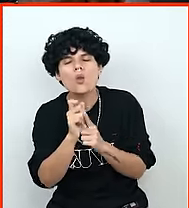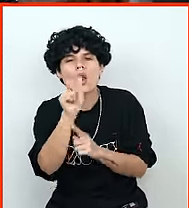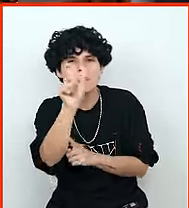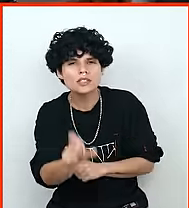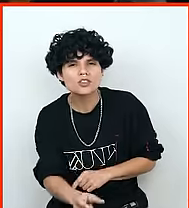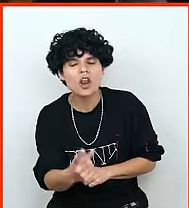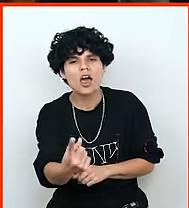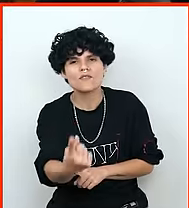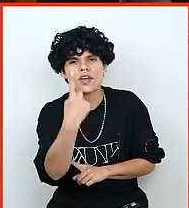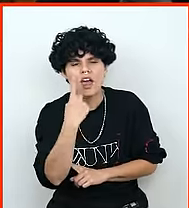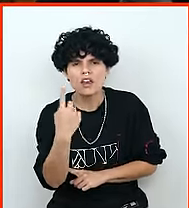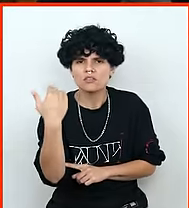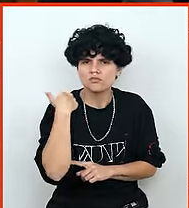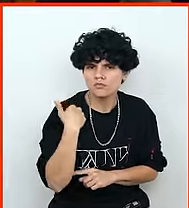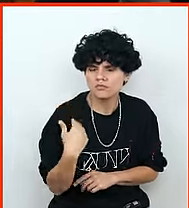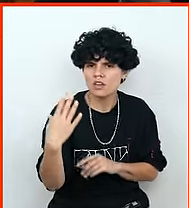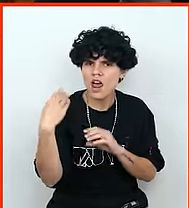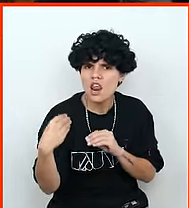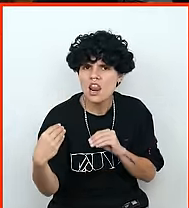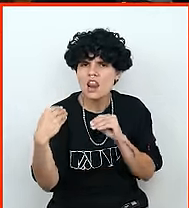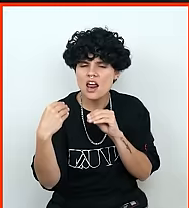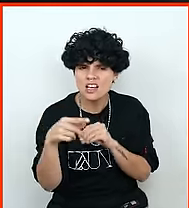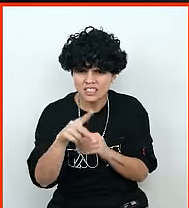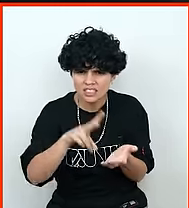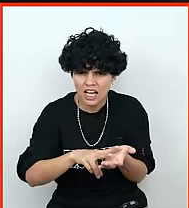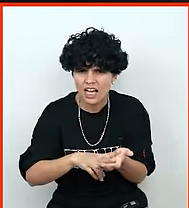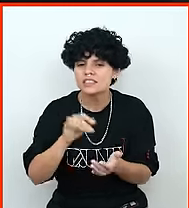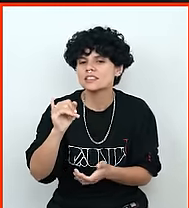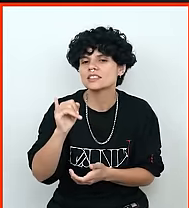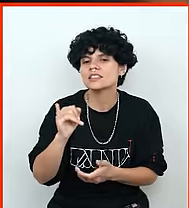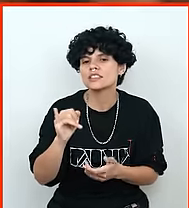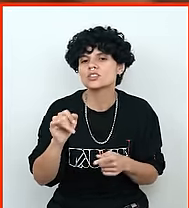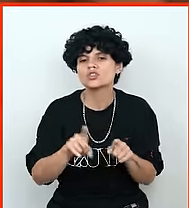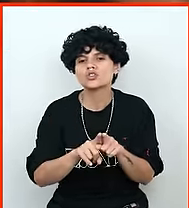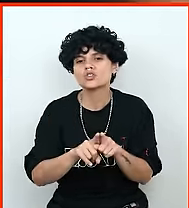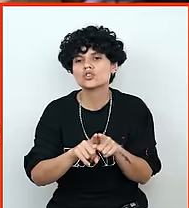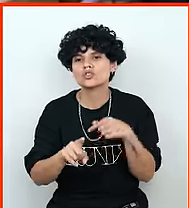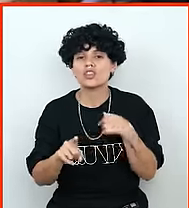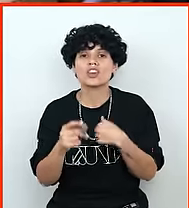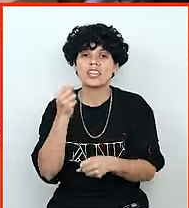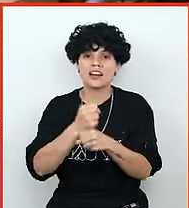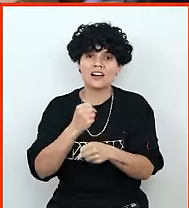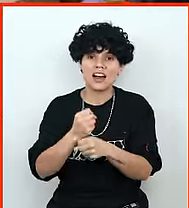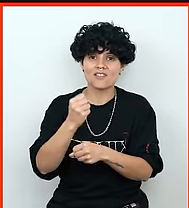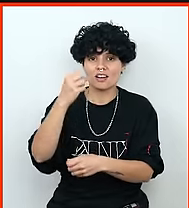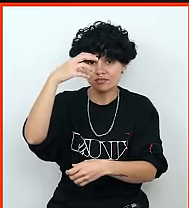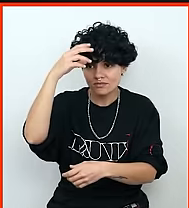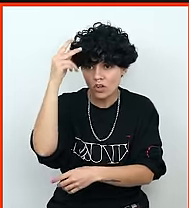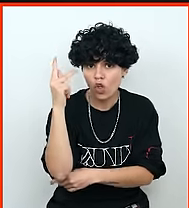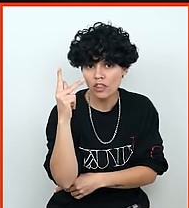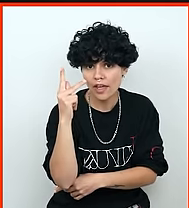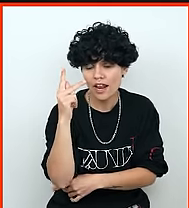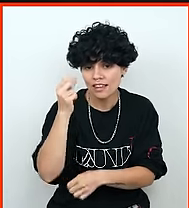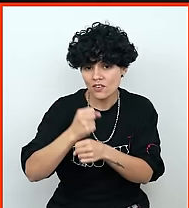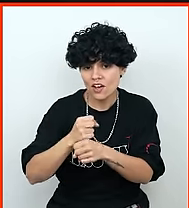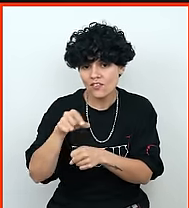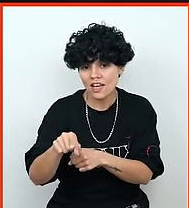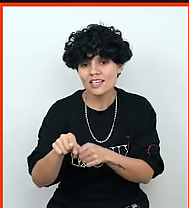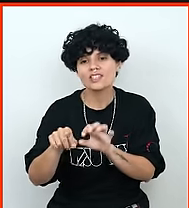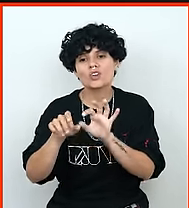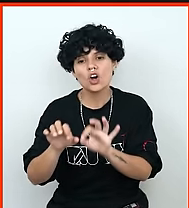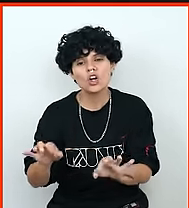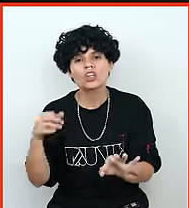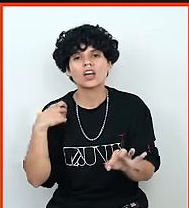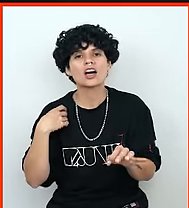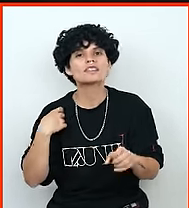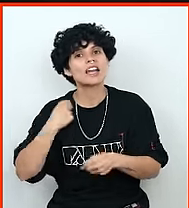que se aparece, que cuenta esta historia, ¿eso es real? Sí, eso es real. Eso me pasó cuando estaba yo trabajando en el hotel. Claro, por eso digo que